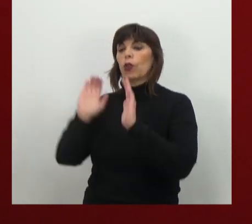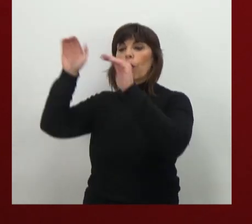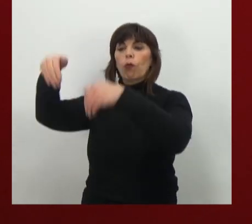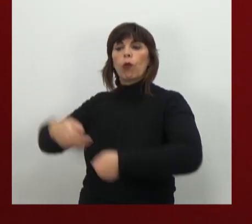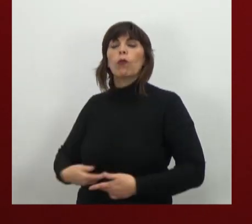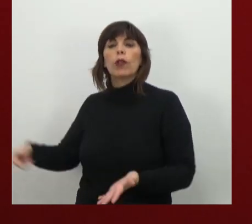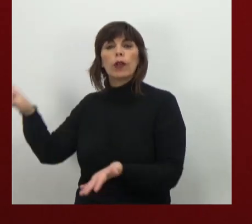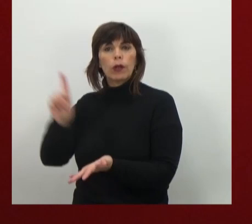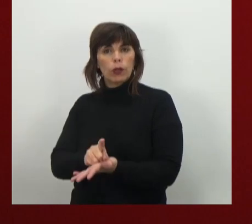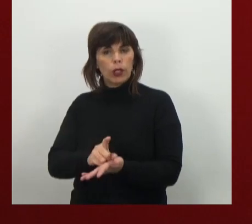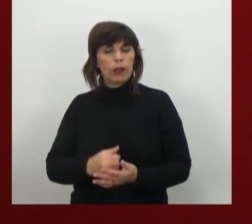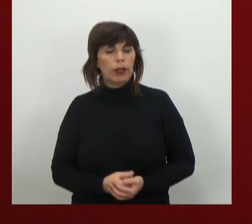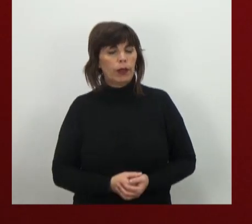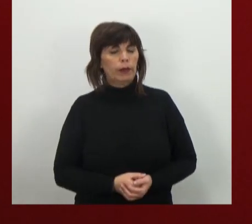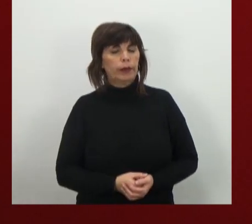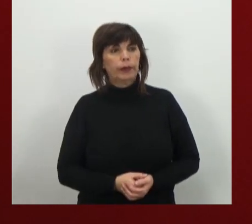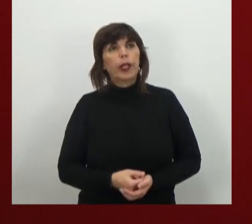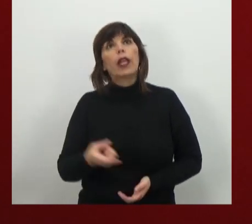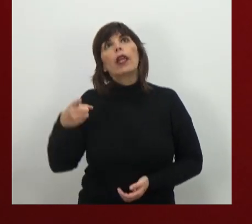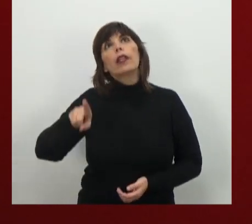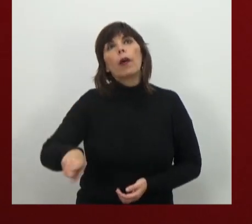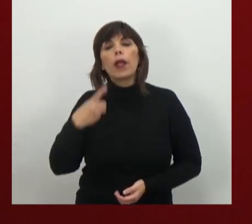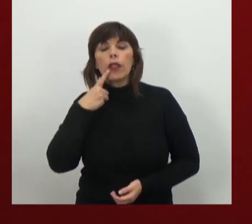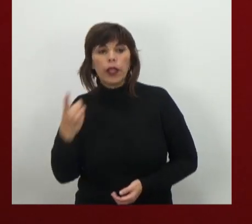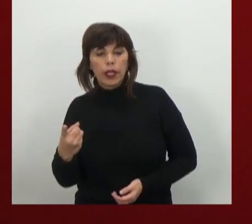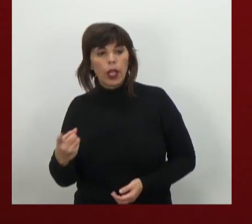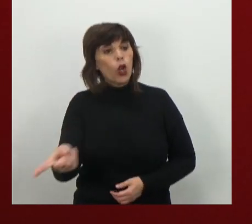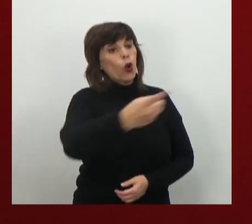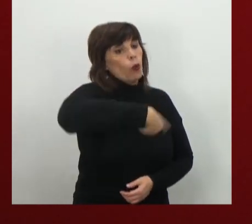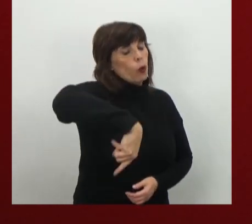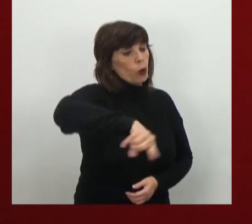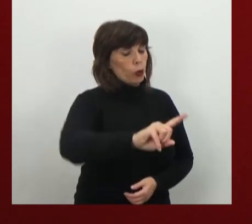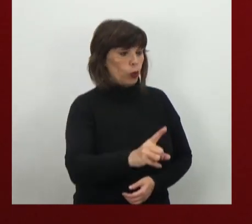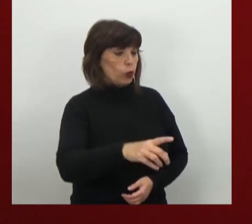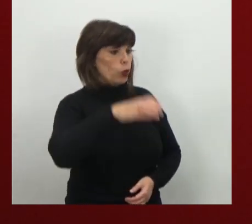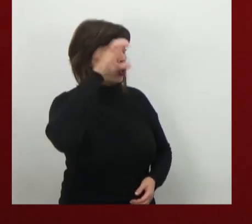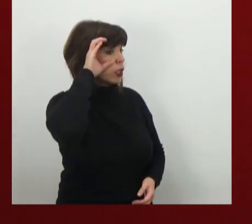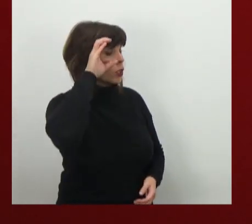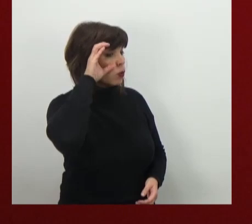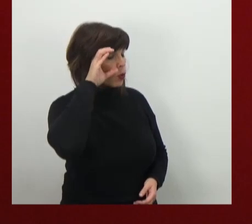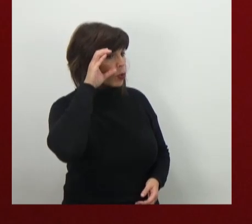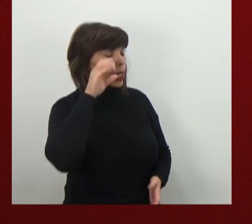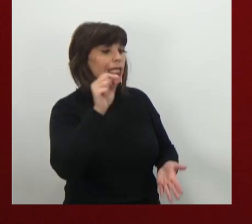momento, por ejemplo, cuando dice: vosotros habéis oído que está escrito, pero yo os digo.